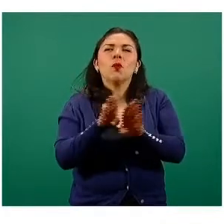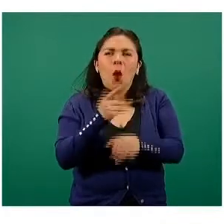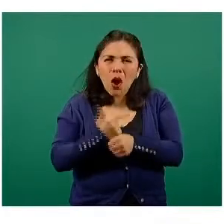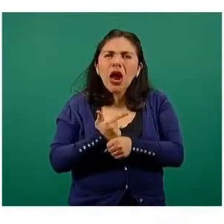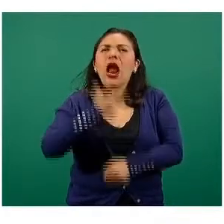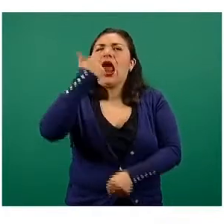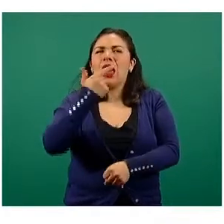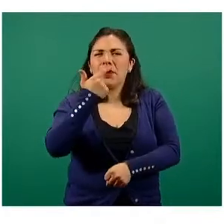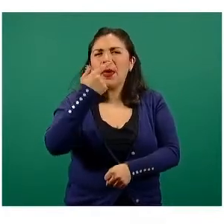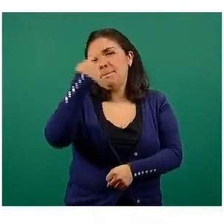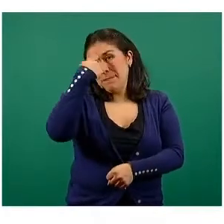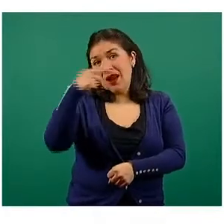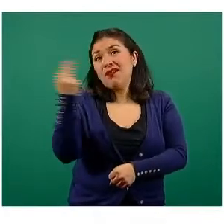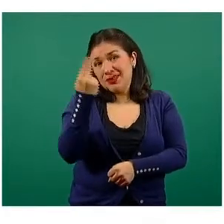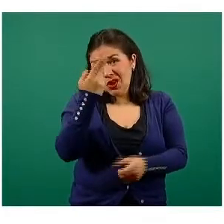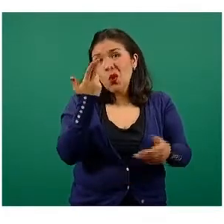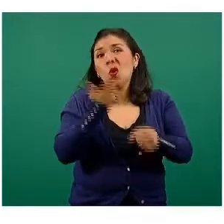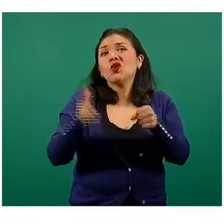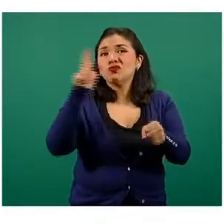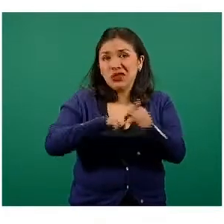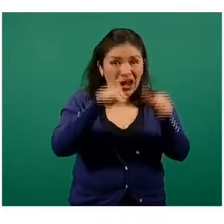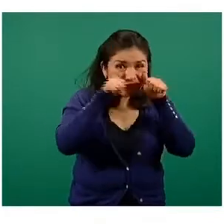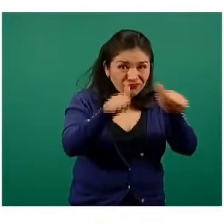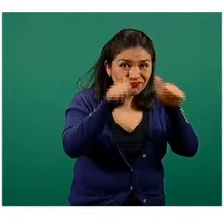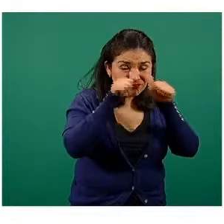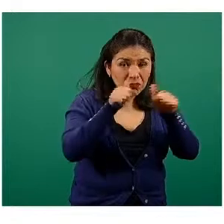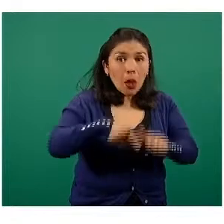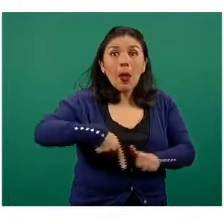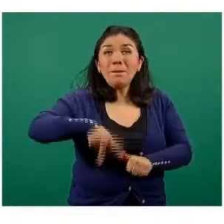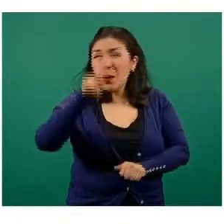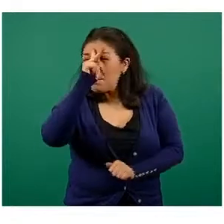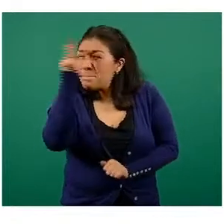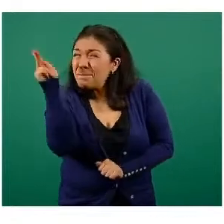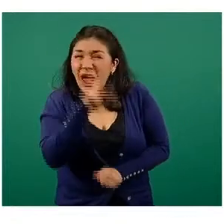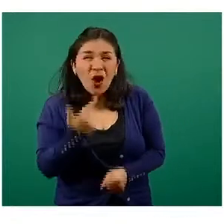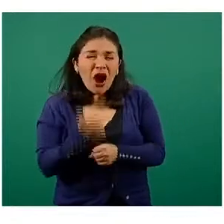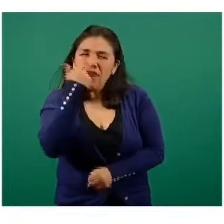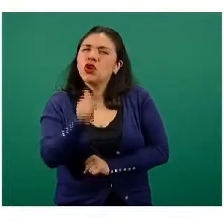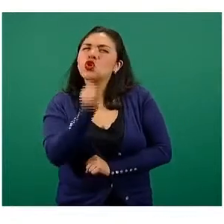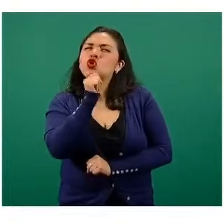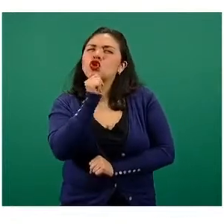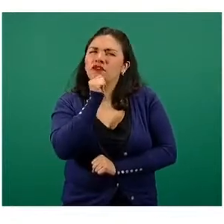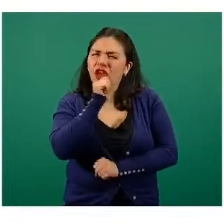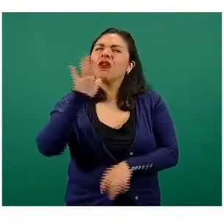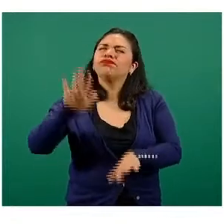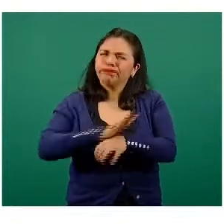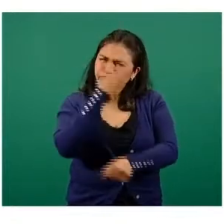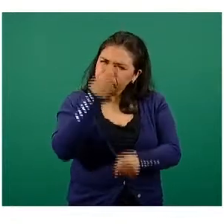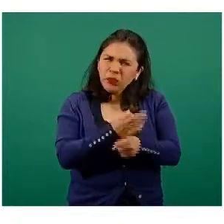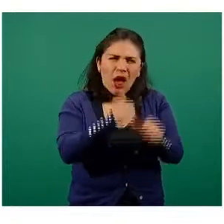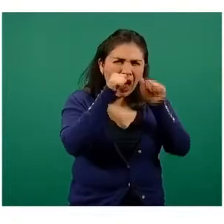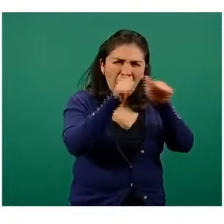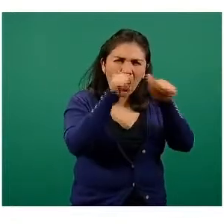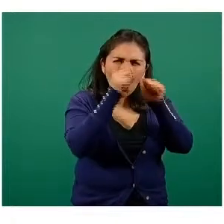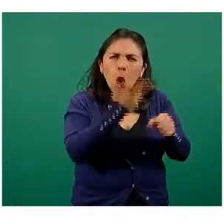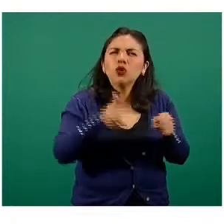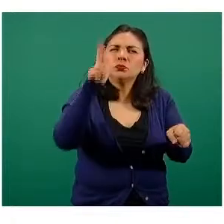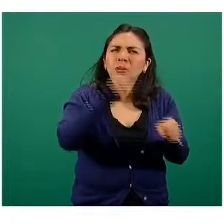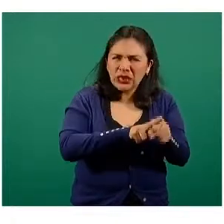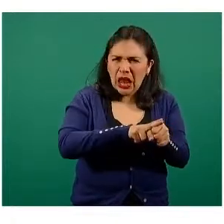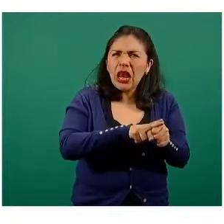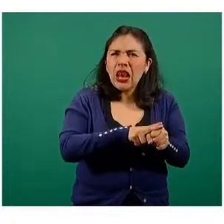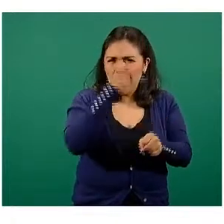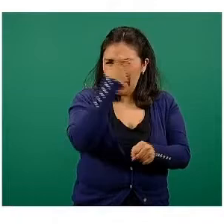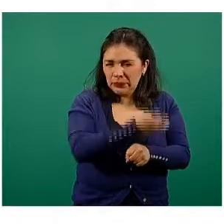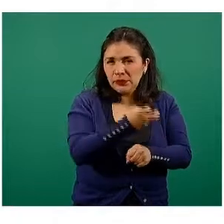gravedad suficiente para requerir hospitalización, pero no están en un estado crítico como para requerir soporte ventilatorio